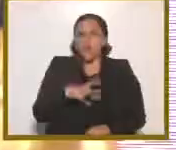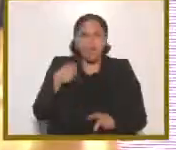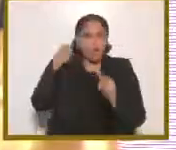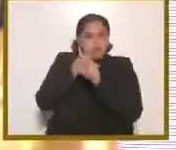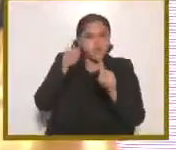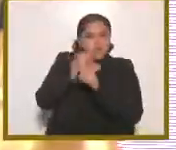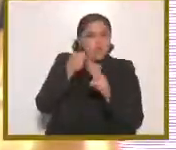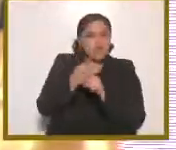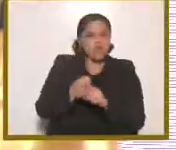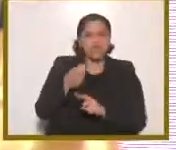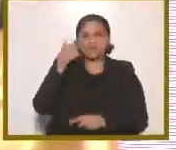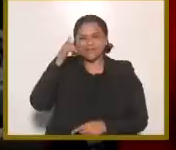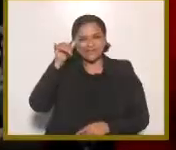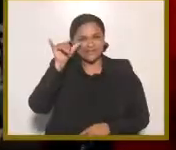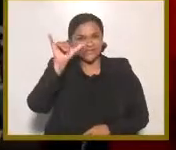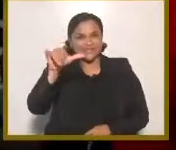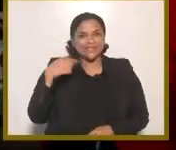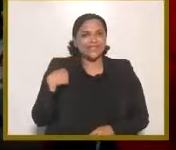las